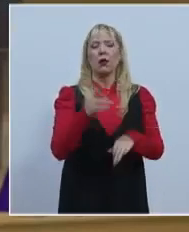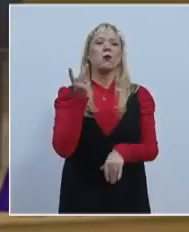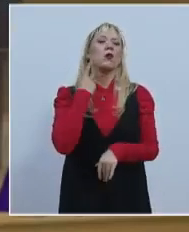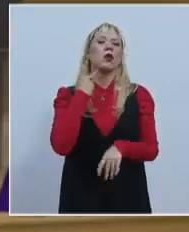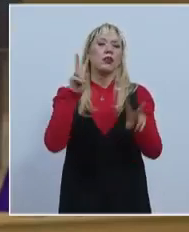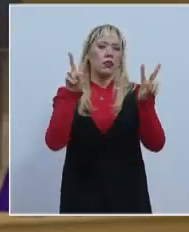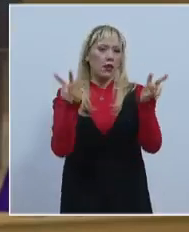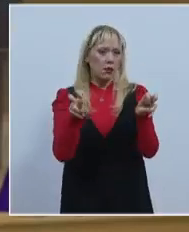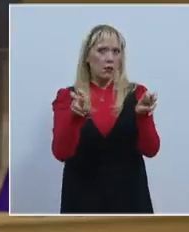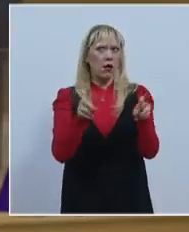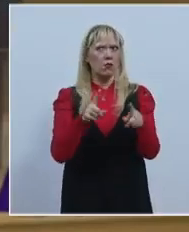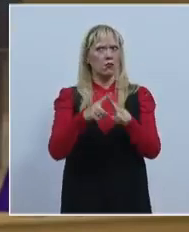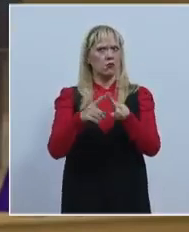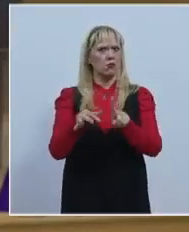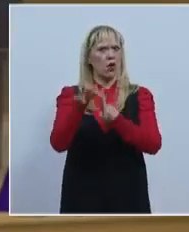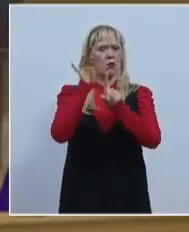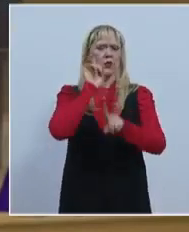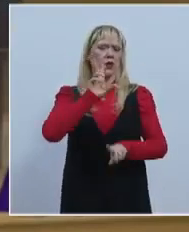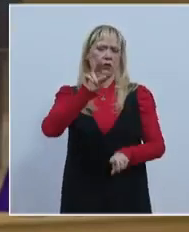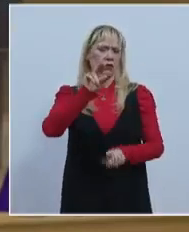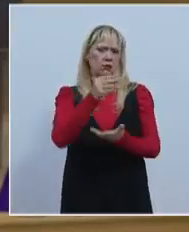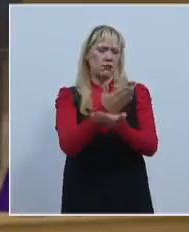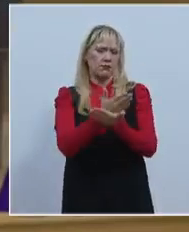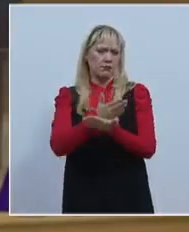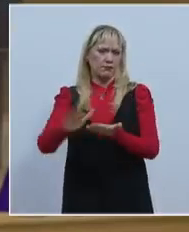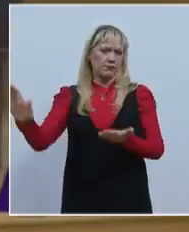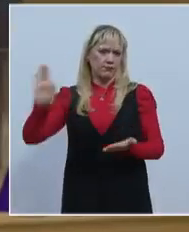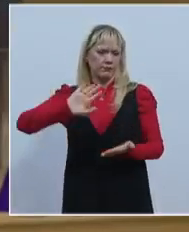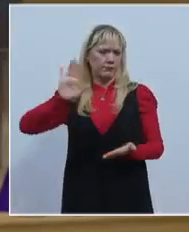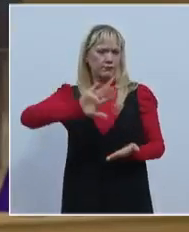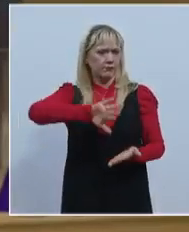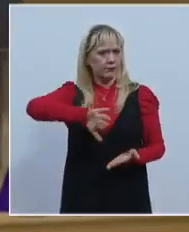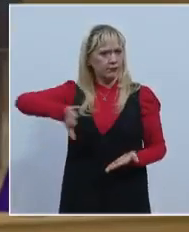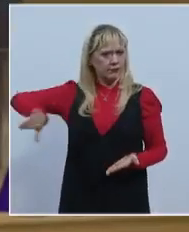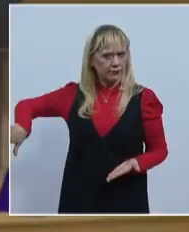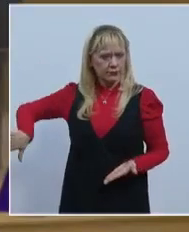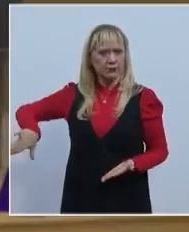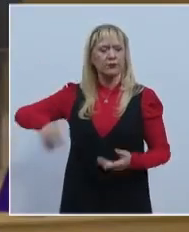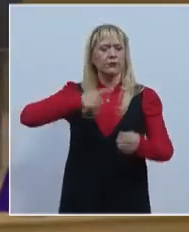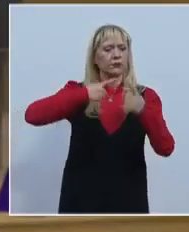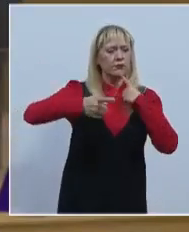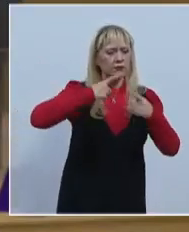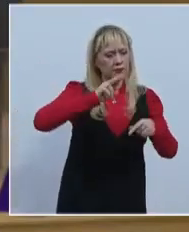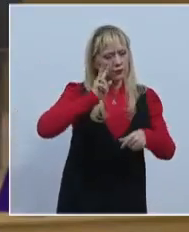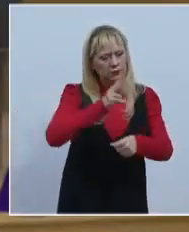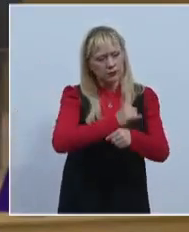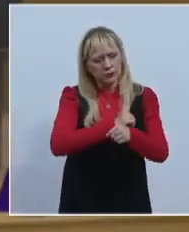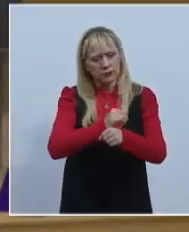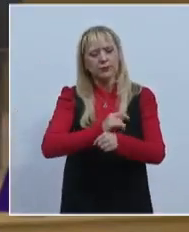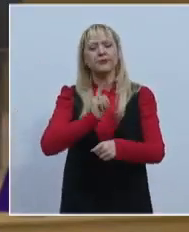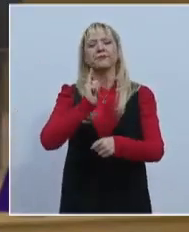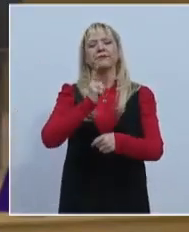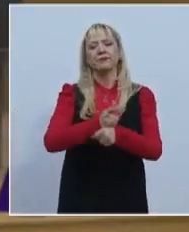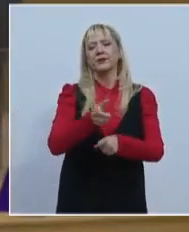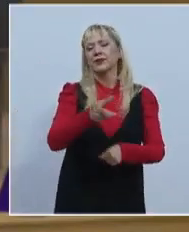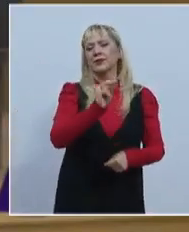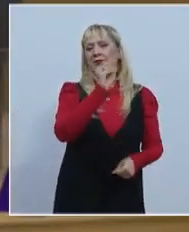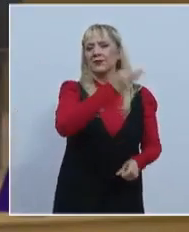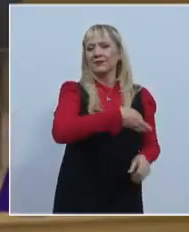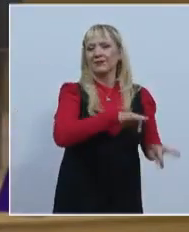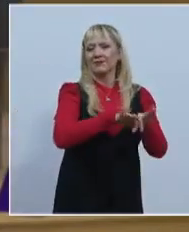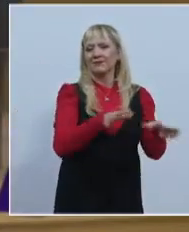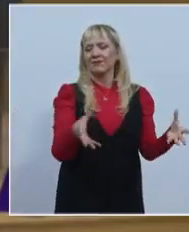establecida para analizar los asuntos en los que se alegue violencia política de género, como fase final, se exige realizar un test para